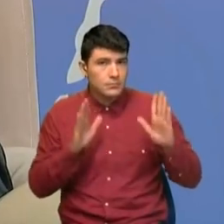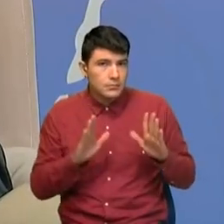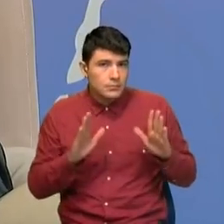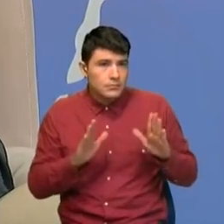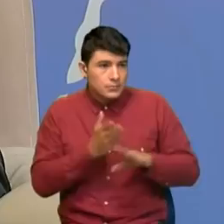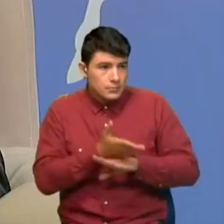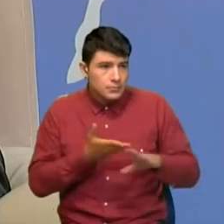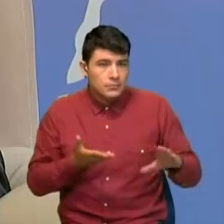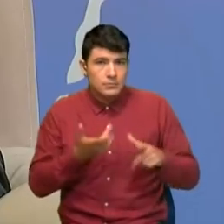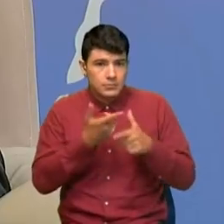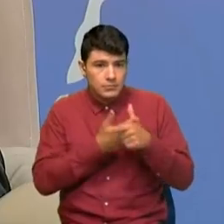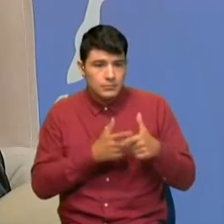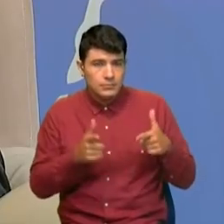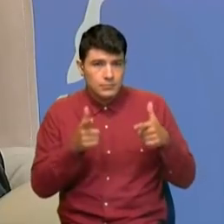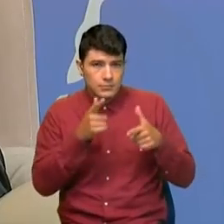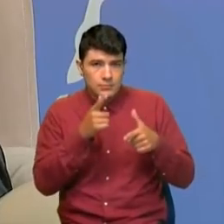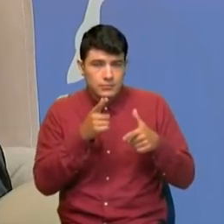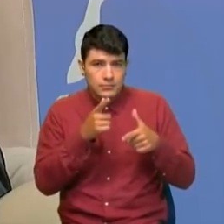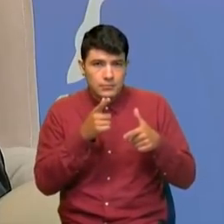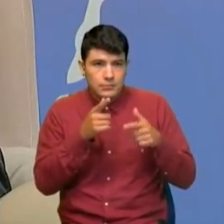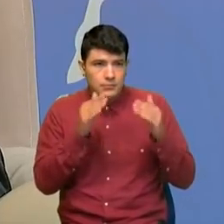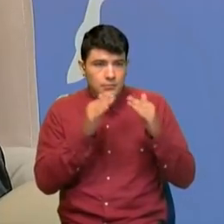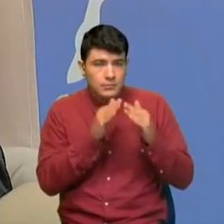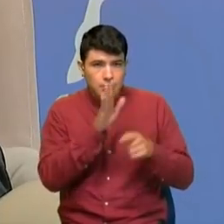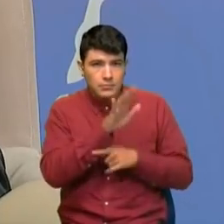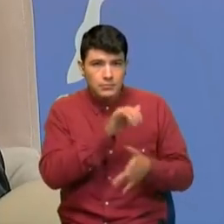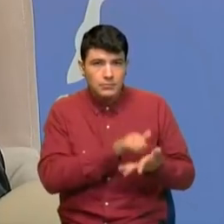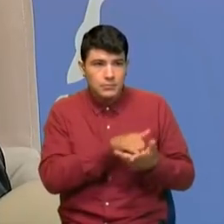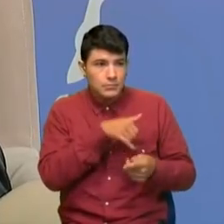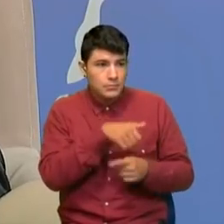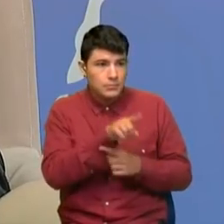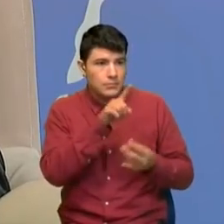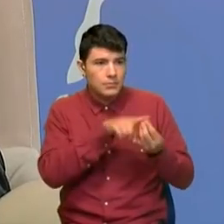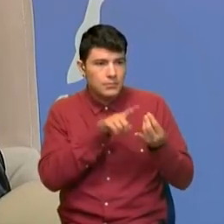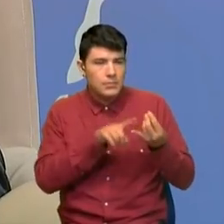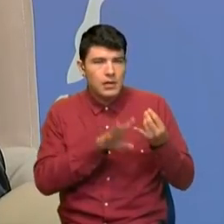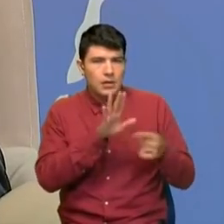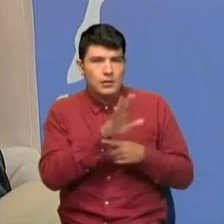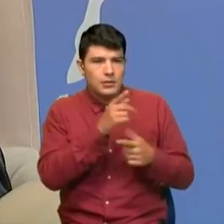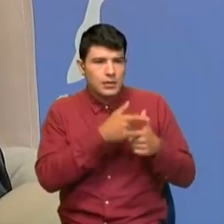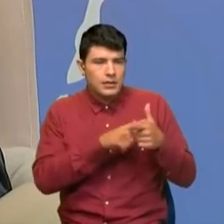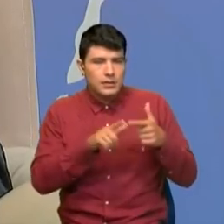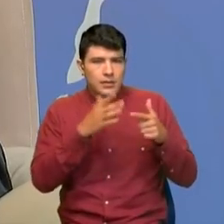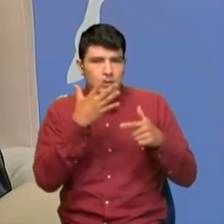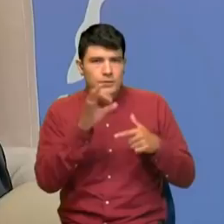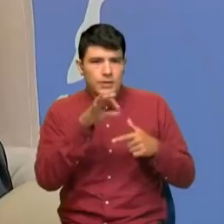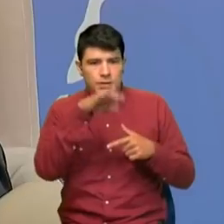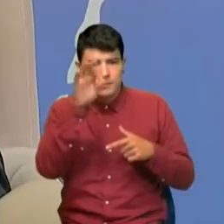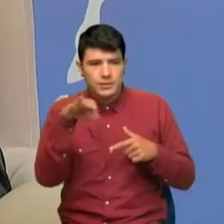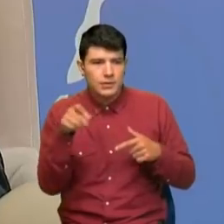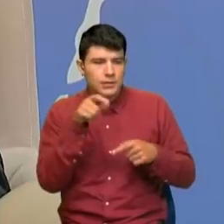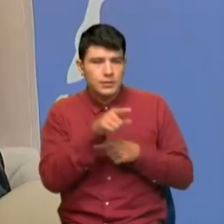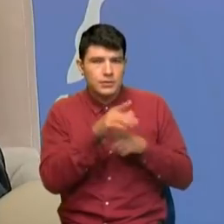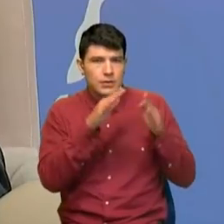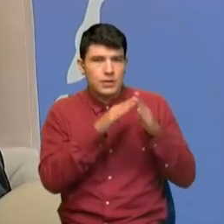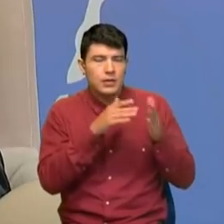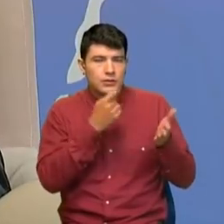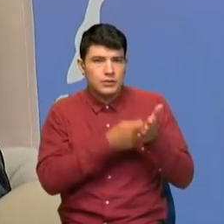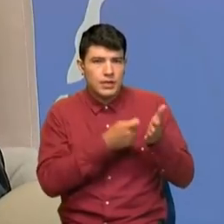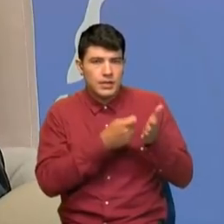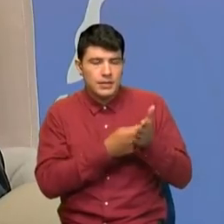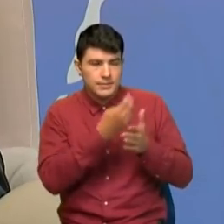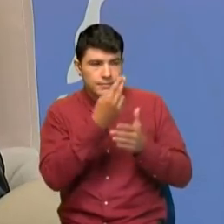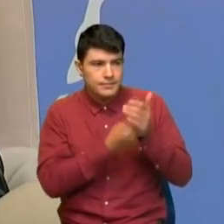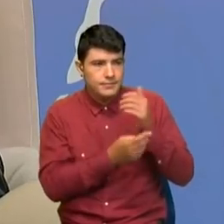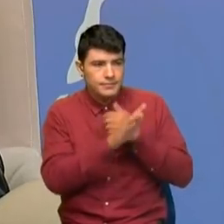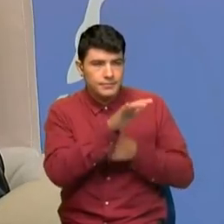disolución y la liquidación de la sociedad conyugal. Entonces, en ese caso, le correspondería a ella el 50% de los bienes por sociedad conyugal en ese